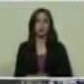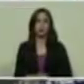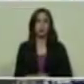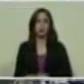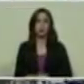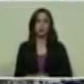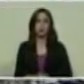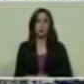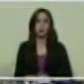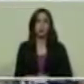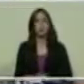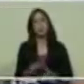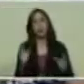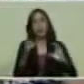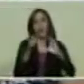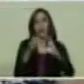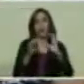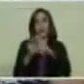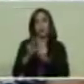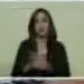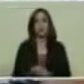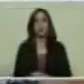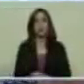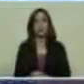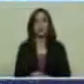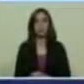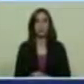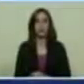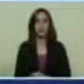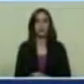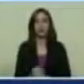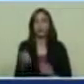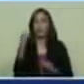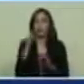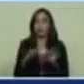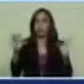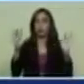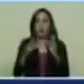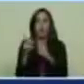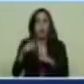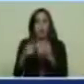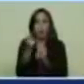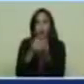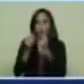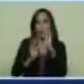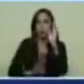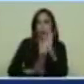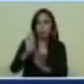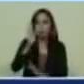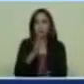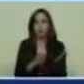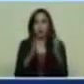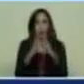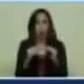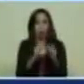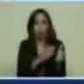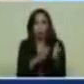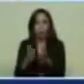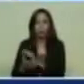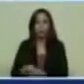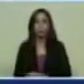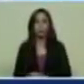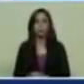Así que con el Carnet de la Patria, fíjense ustedes los milagros que hemos hecho. Con el programa de recuperación económica, crecimiento y prosperidad,